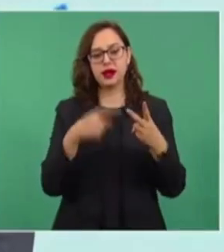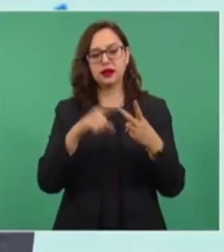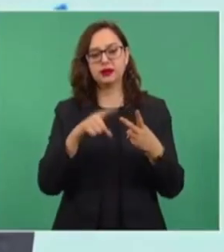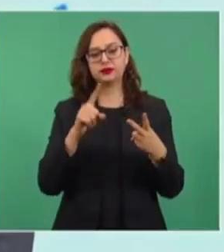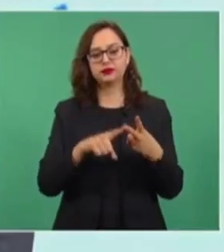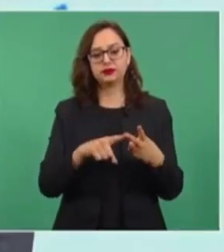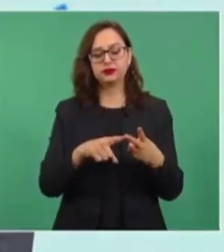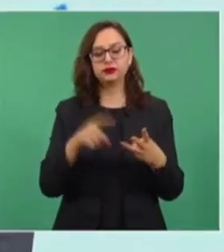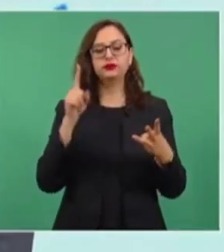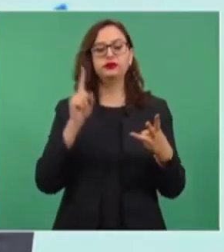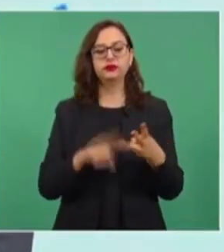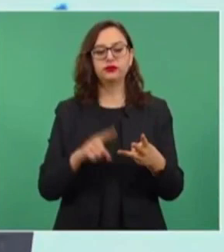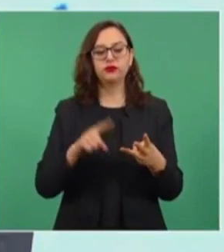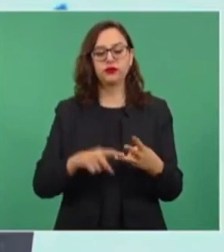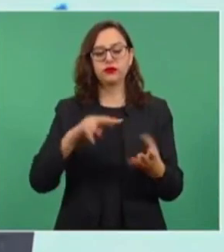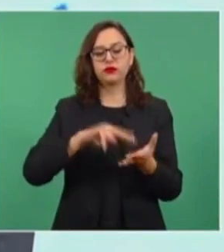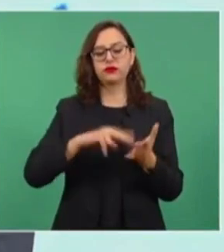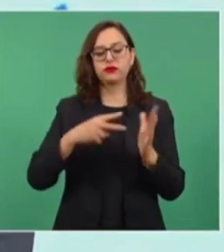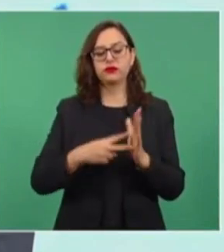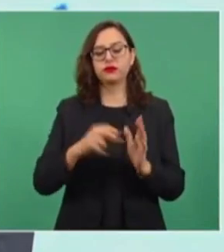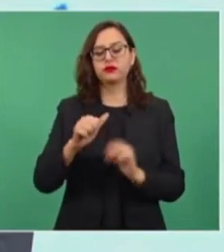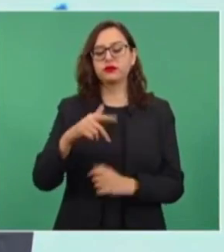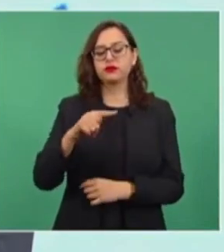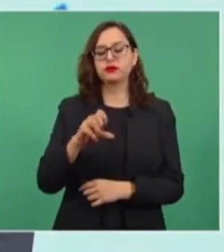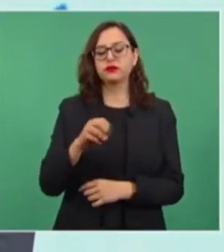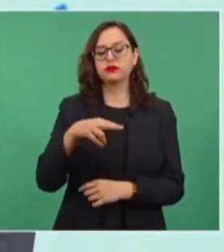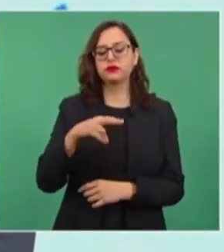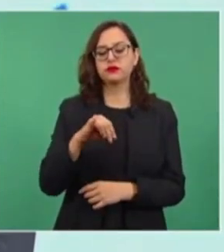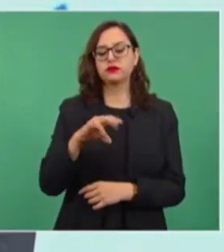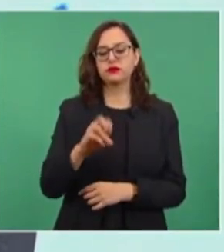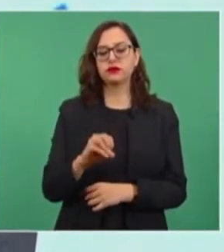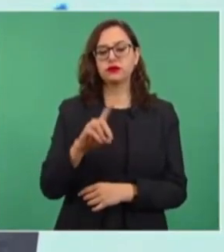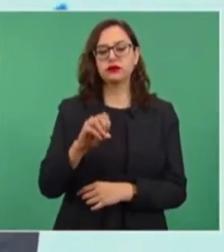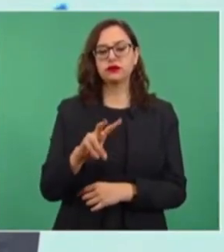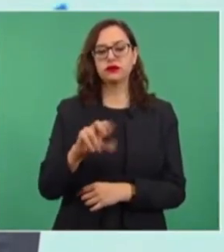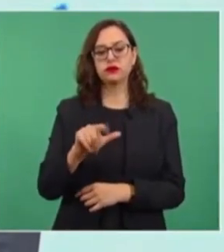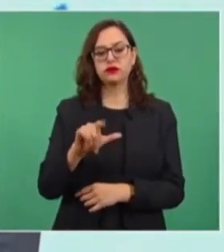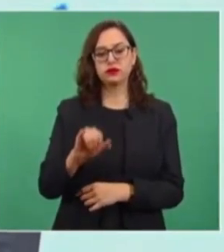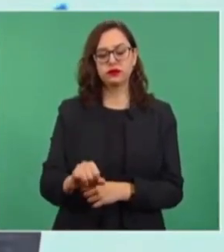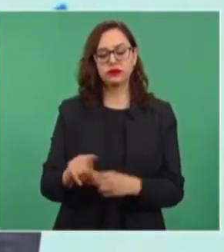al ingeniero Antonio Dovalí Jaime,